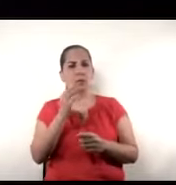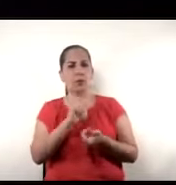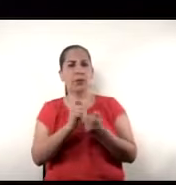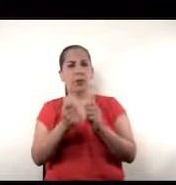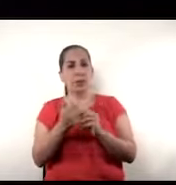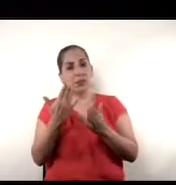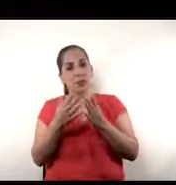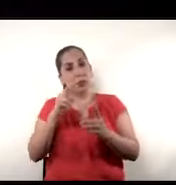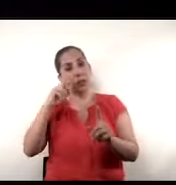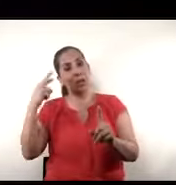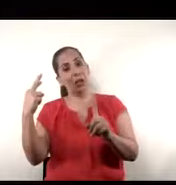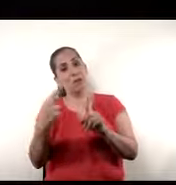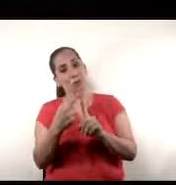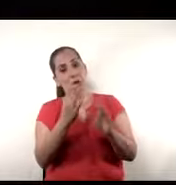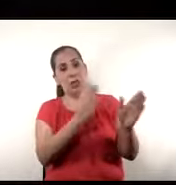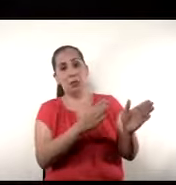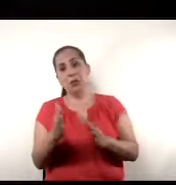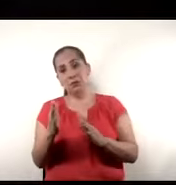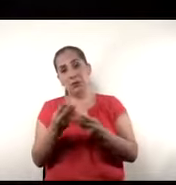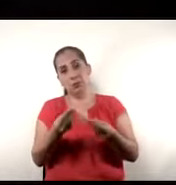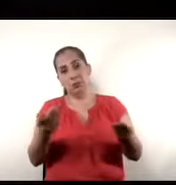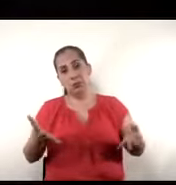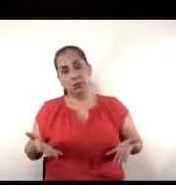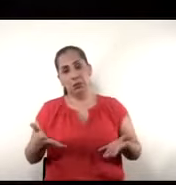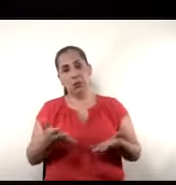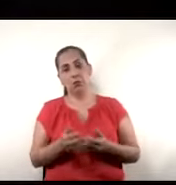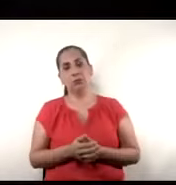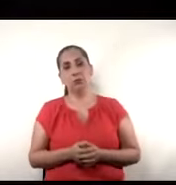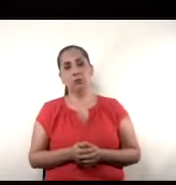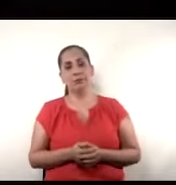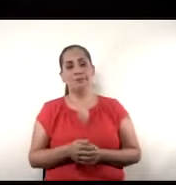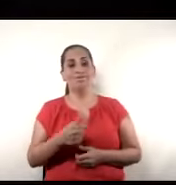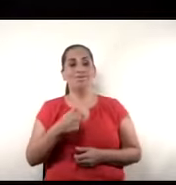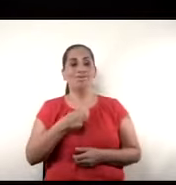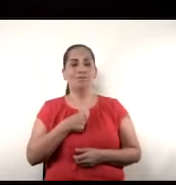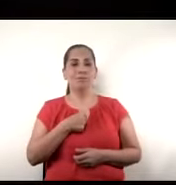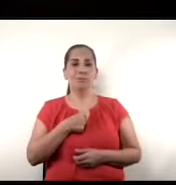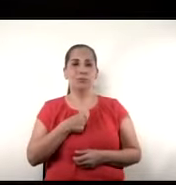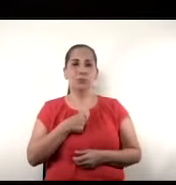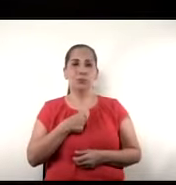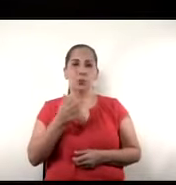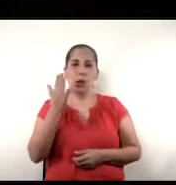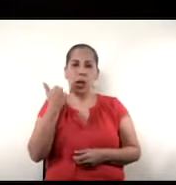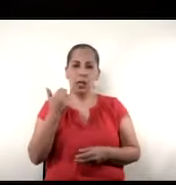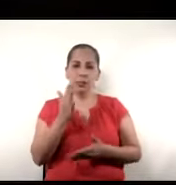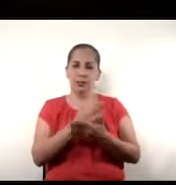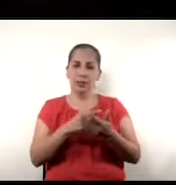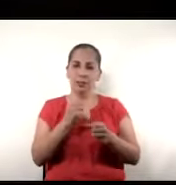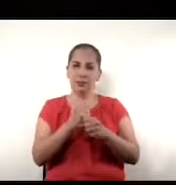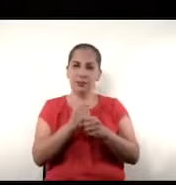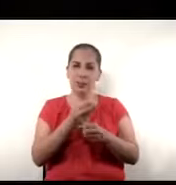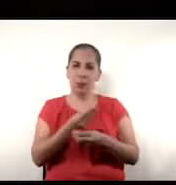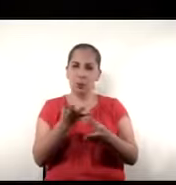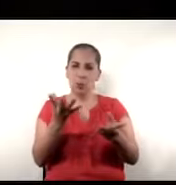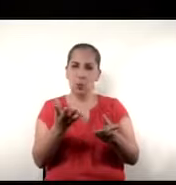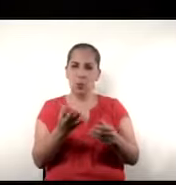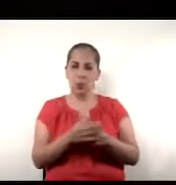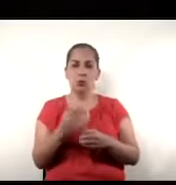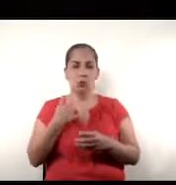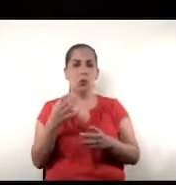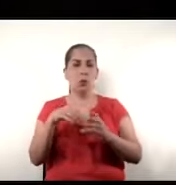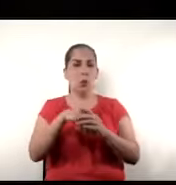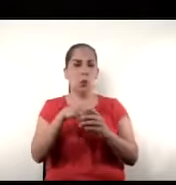el enfoque de la planificación territorial. A mí cuando estuve en el sector público me tocó involucrarme en procesos